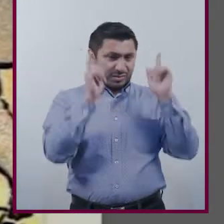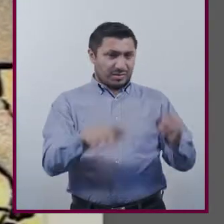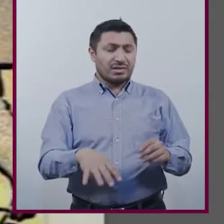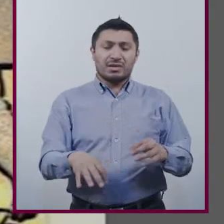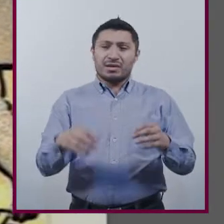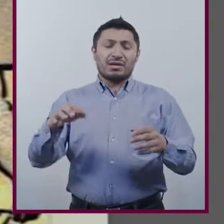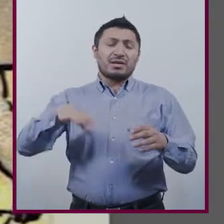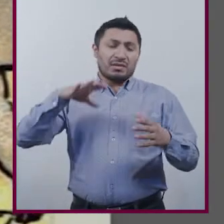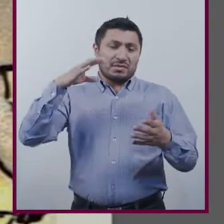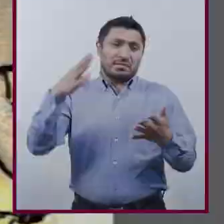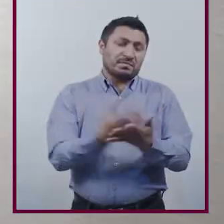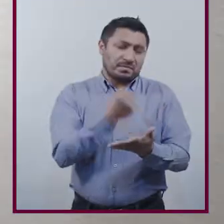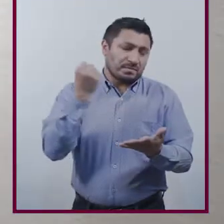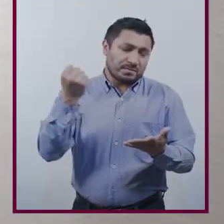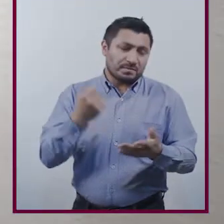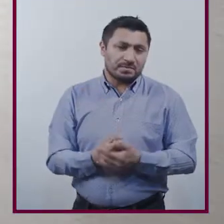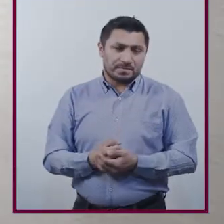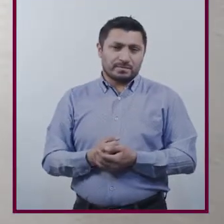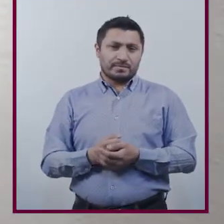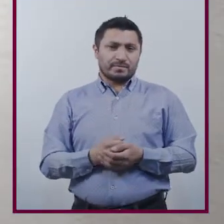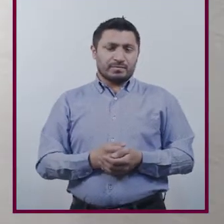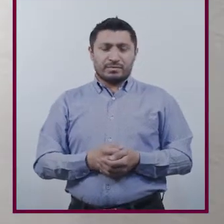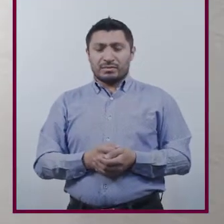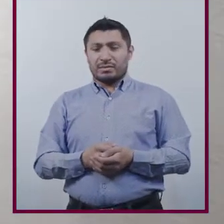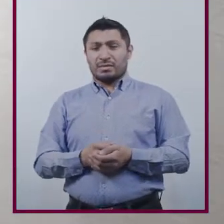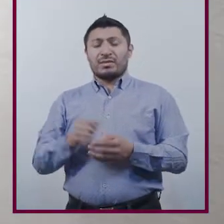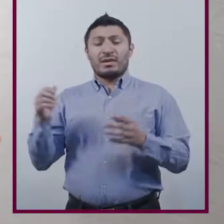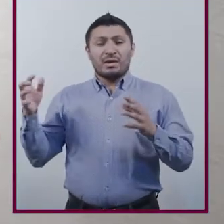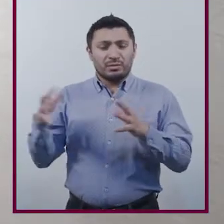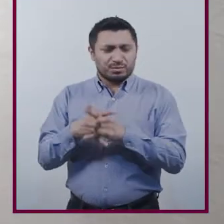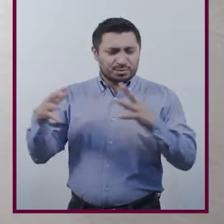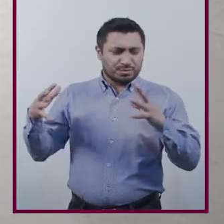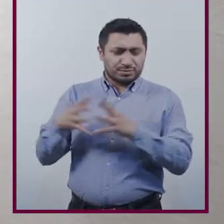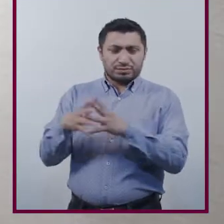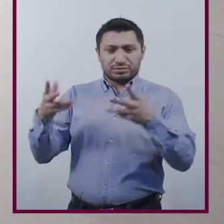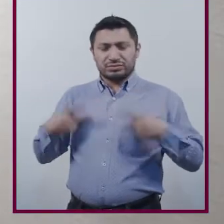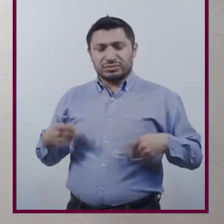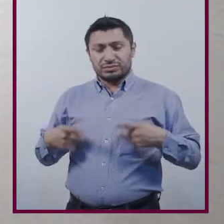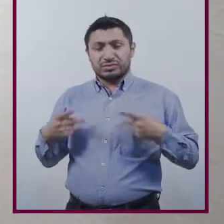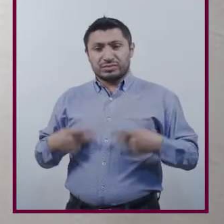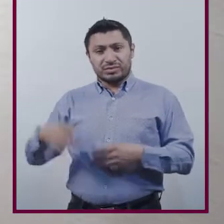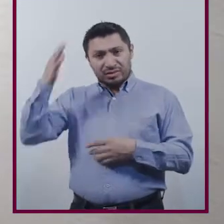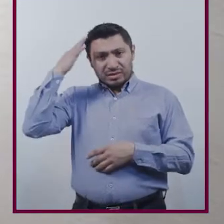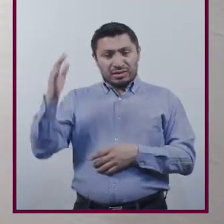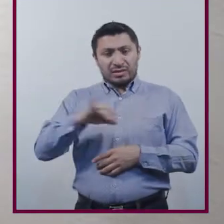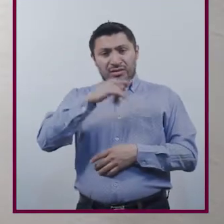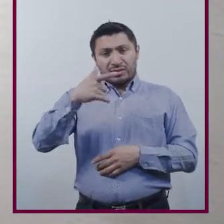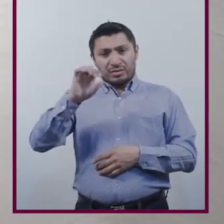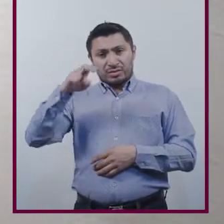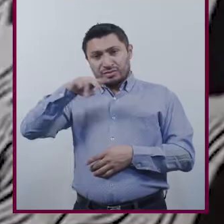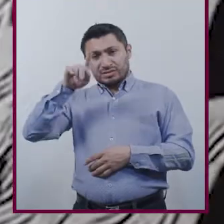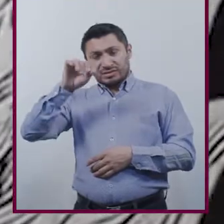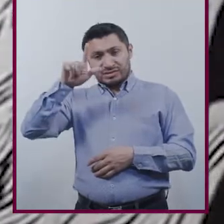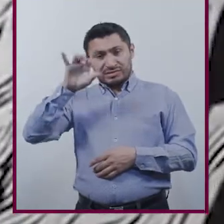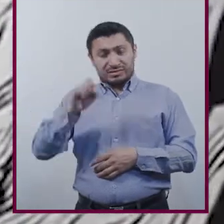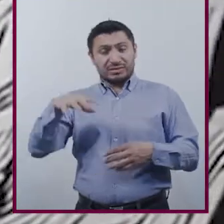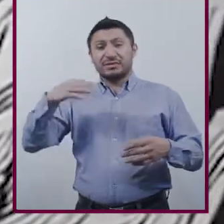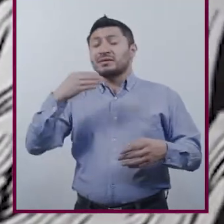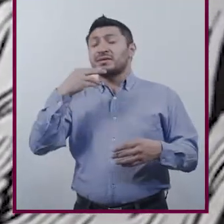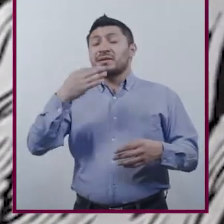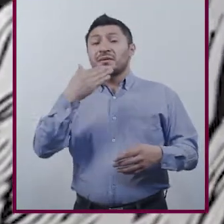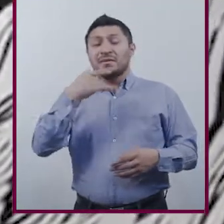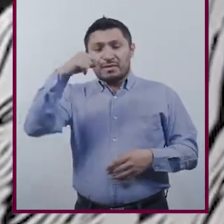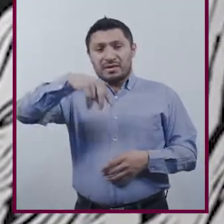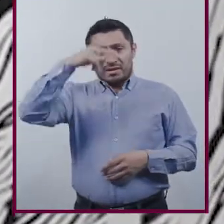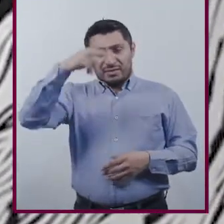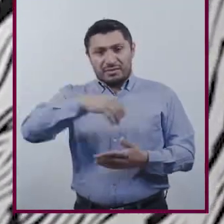salir victorioso. Las tropas del general González Ortega entraron triunfantes en la Ciudad de México. El